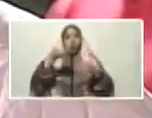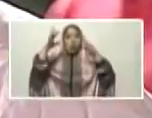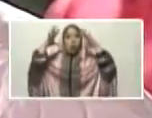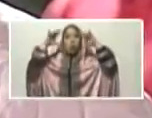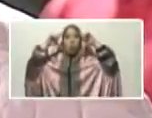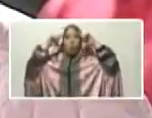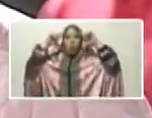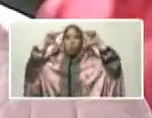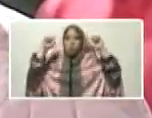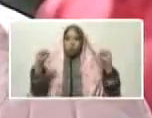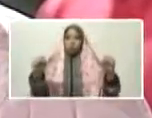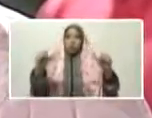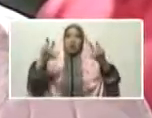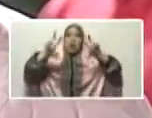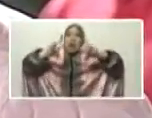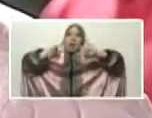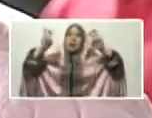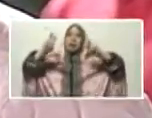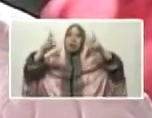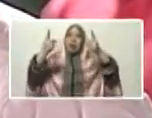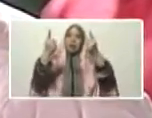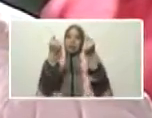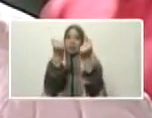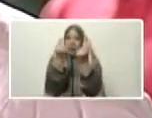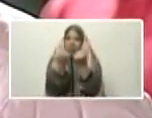estudioso de los temas de la economía